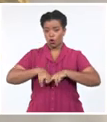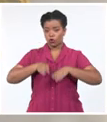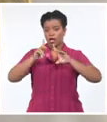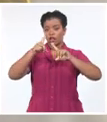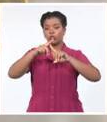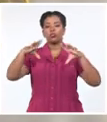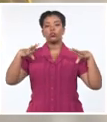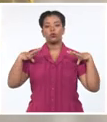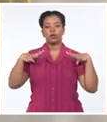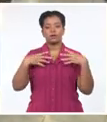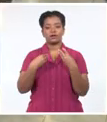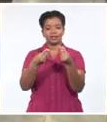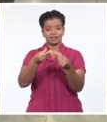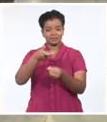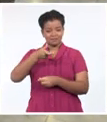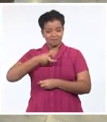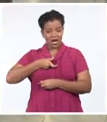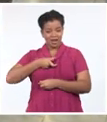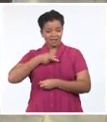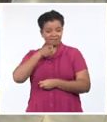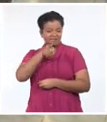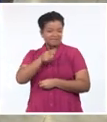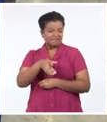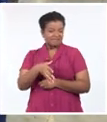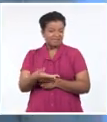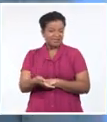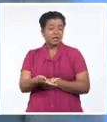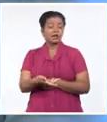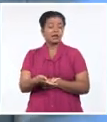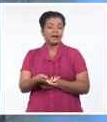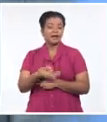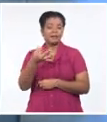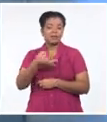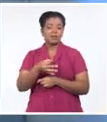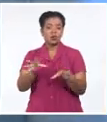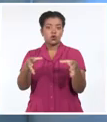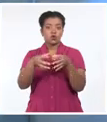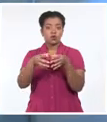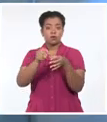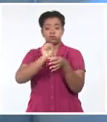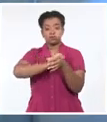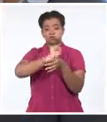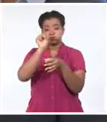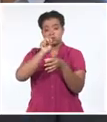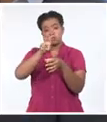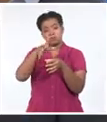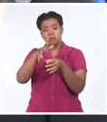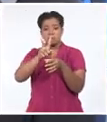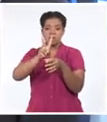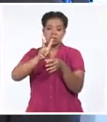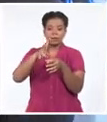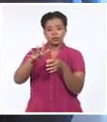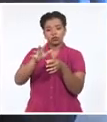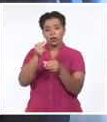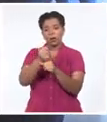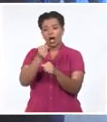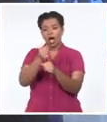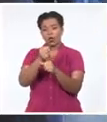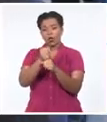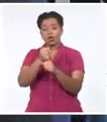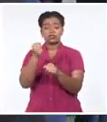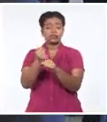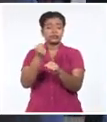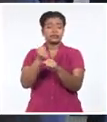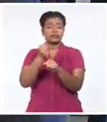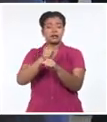entregó la distinción elpidio Casimiro Sosa González a una veintena de trabajadores con 20 y 25